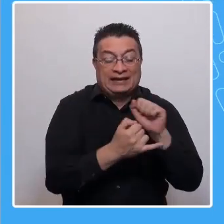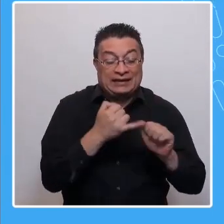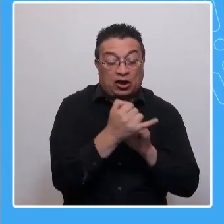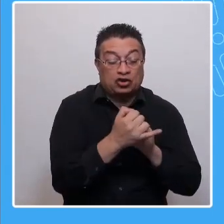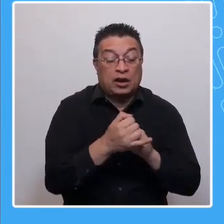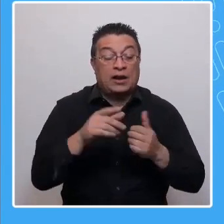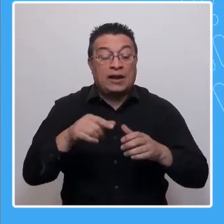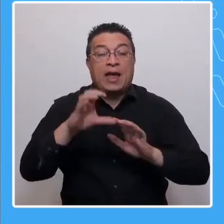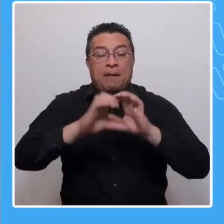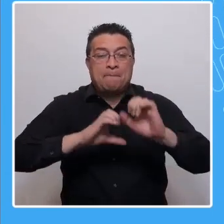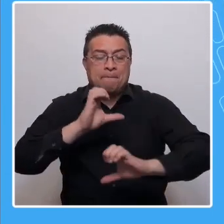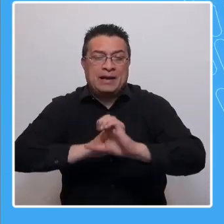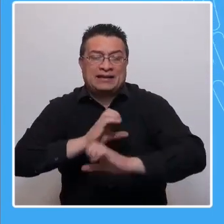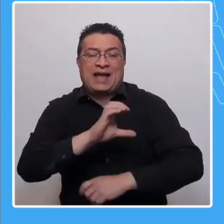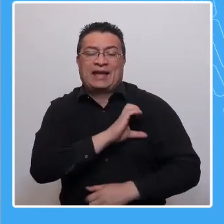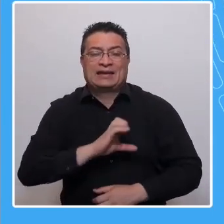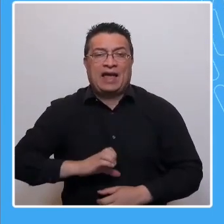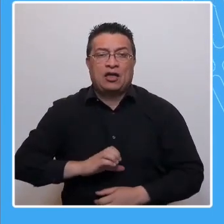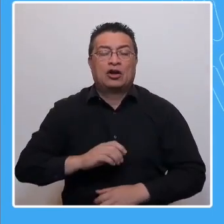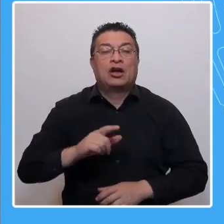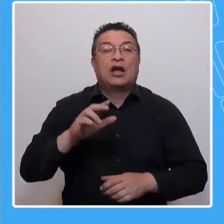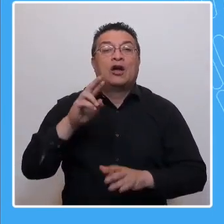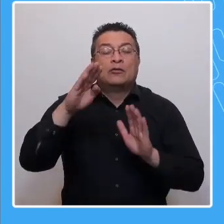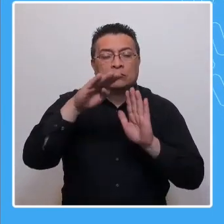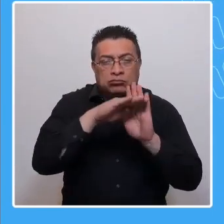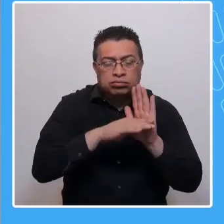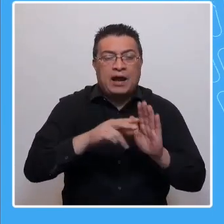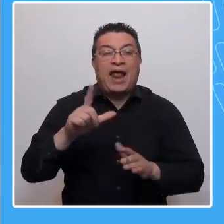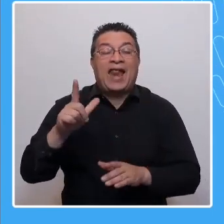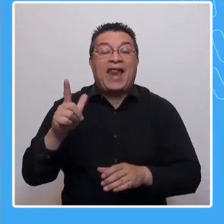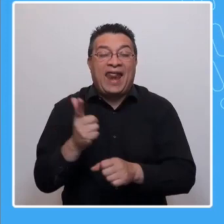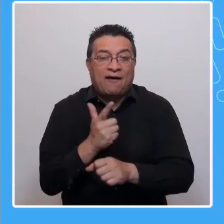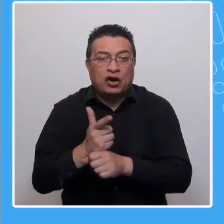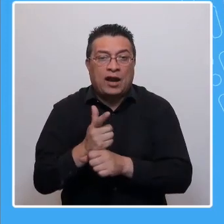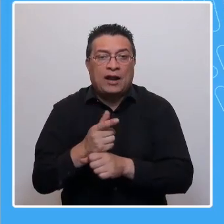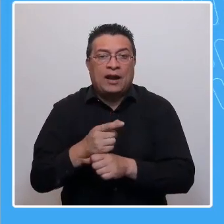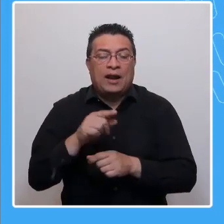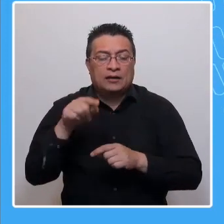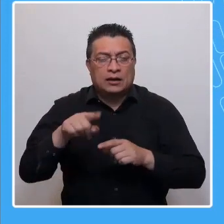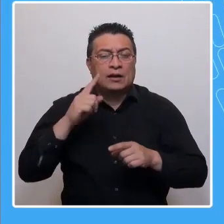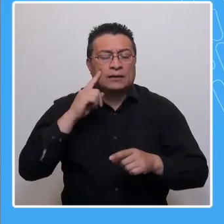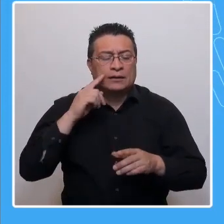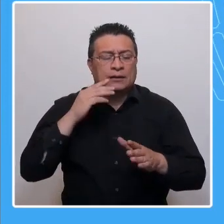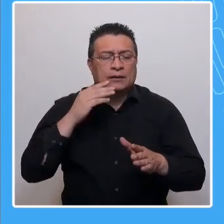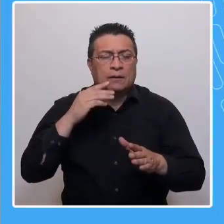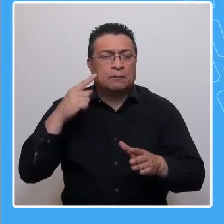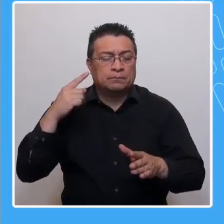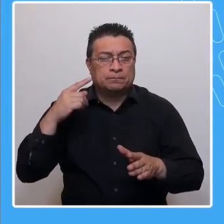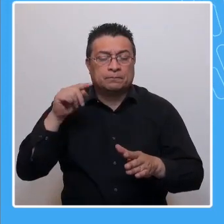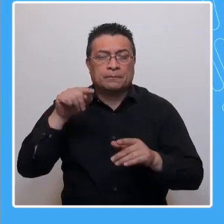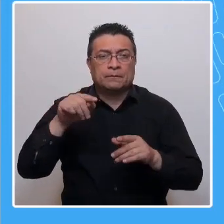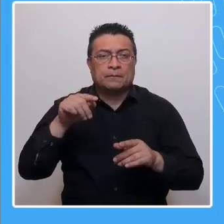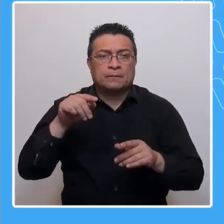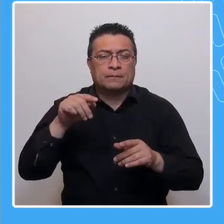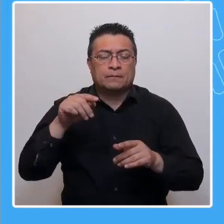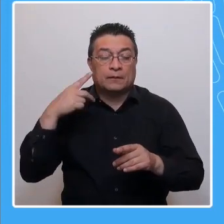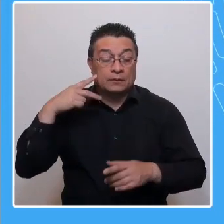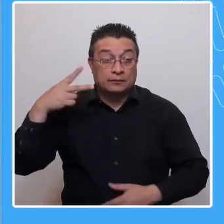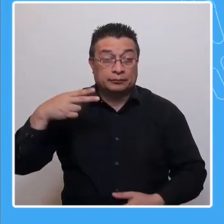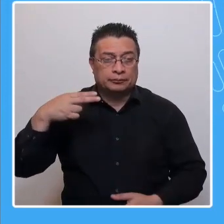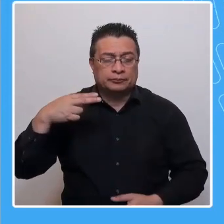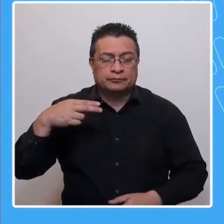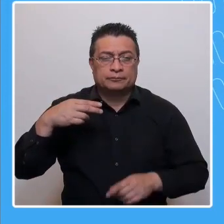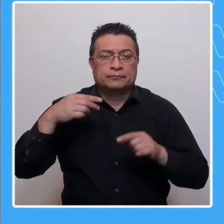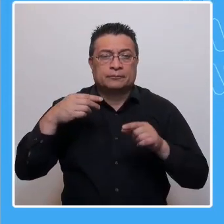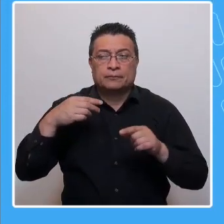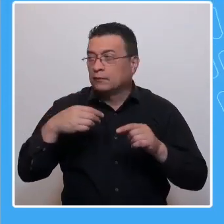empresas estatales, régimen laboral, la temática del reconocimiento de la función ecológica y social de la propiedad, la temática de régimen público, económico y política